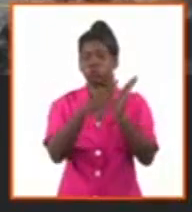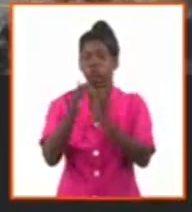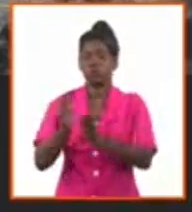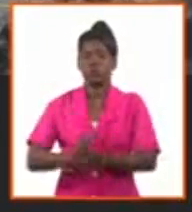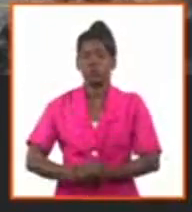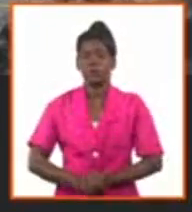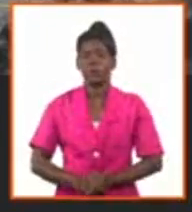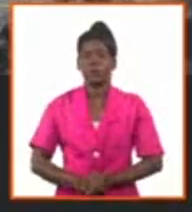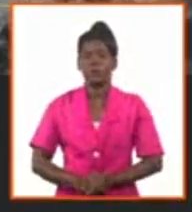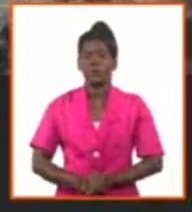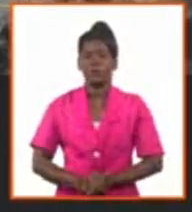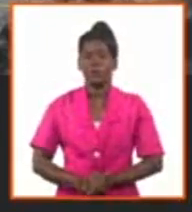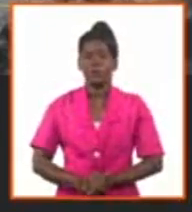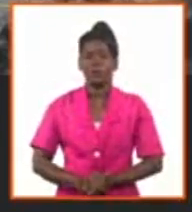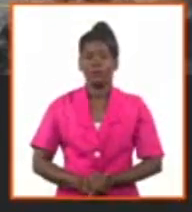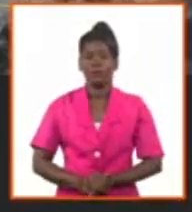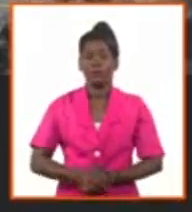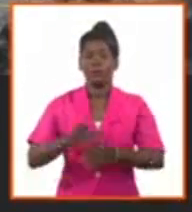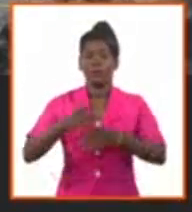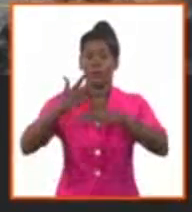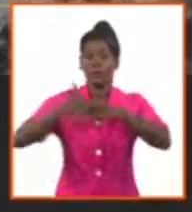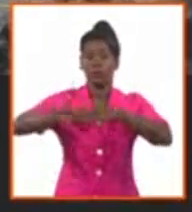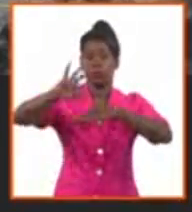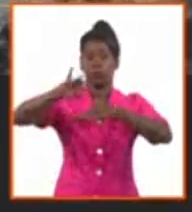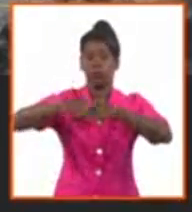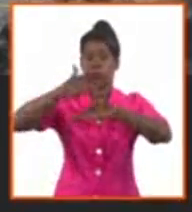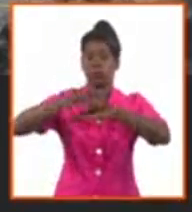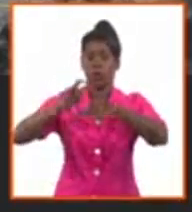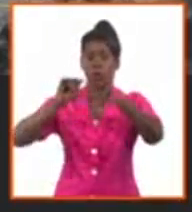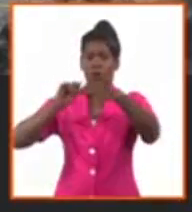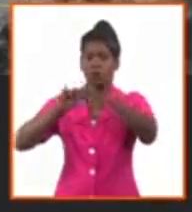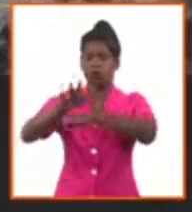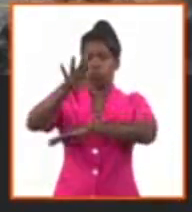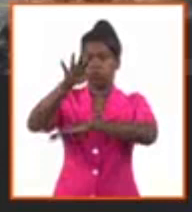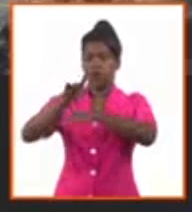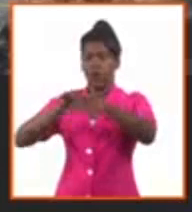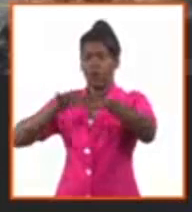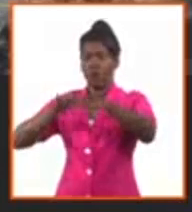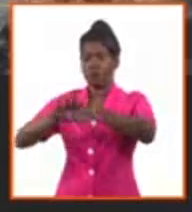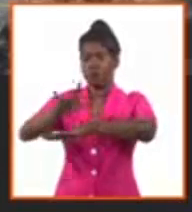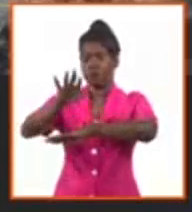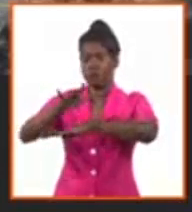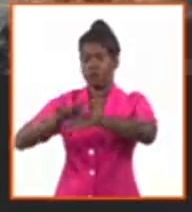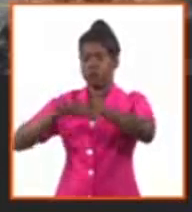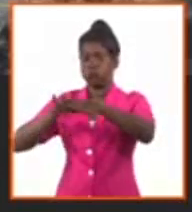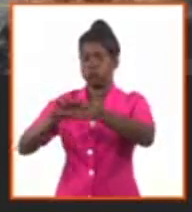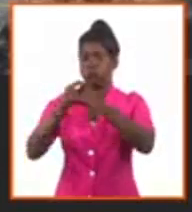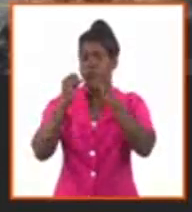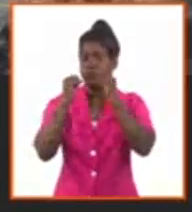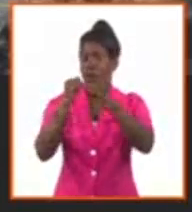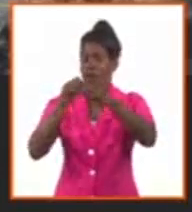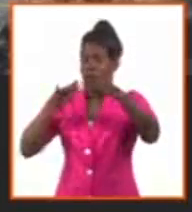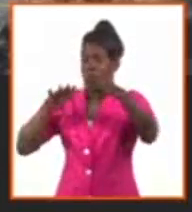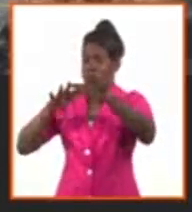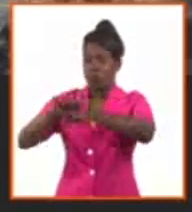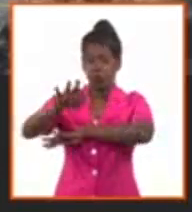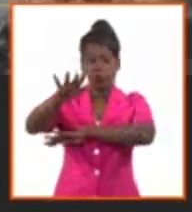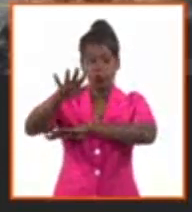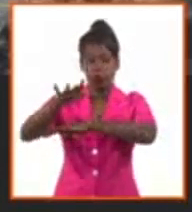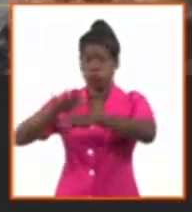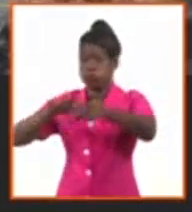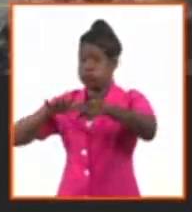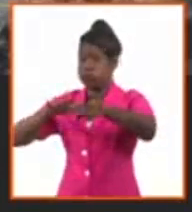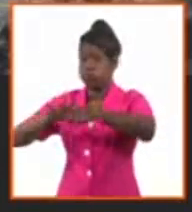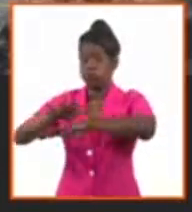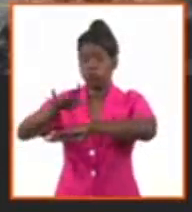chubascos y lluvias. Habrá marejadas en la costa sur de las regiones occidental y central, que se incrementarán a fuertes marejadas con ligeras